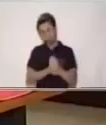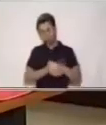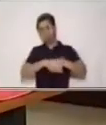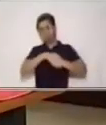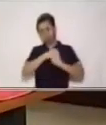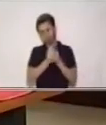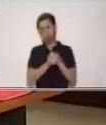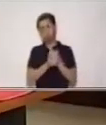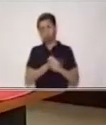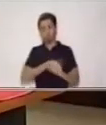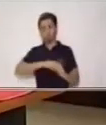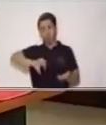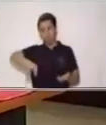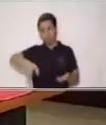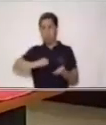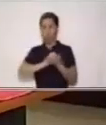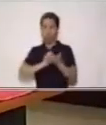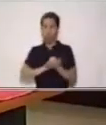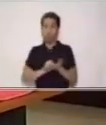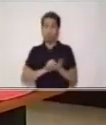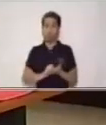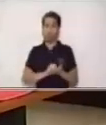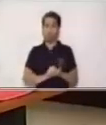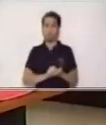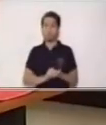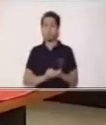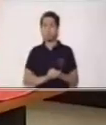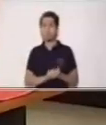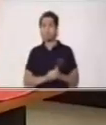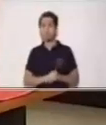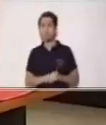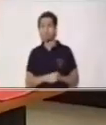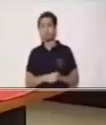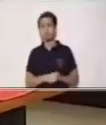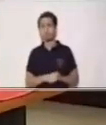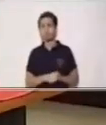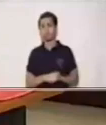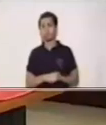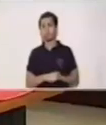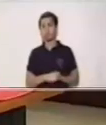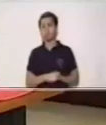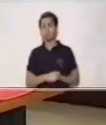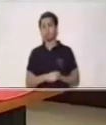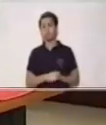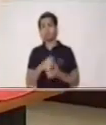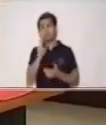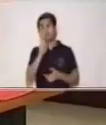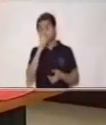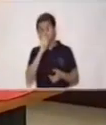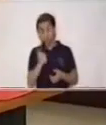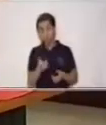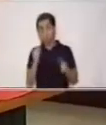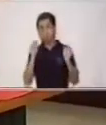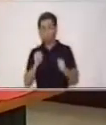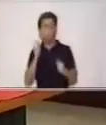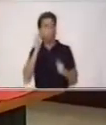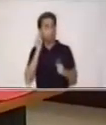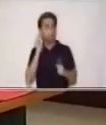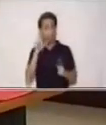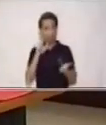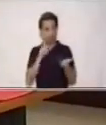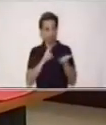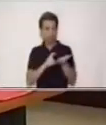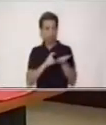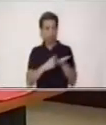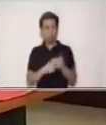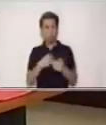abundante agua y jabón. Si no, puedes también utilizar el gel, ¿verdad? Te invitamos